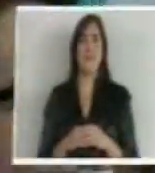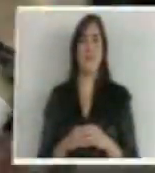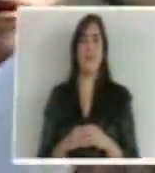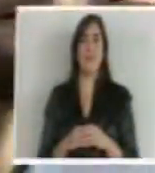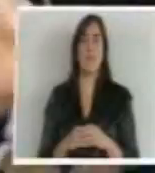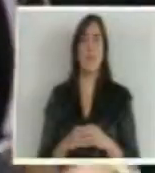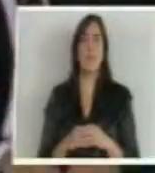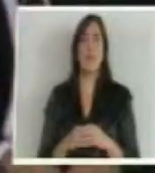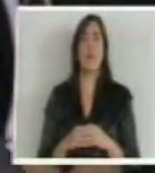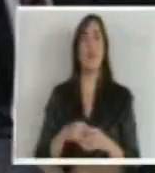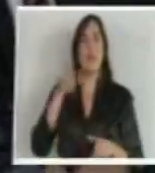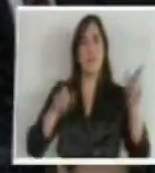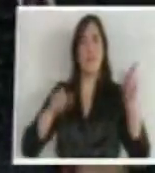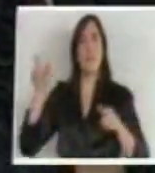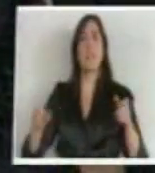Compatriotas,